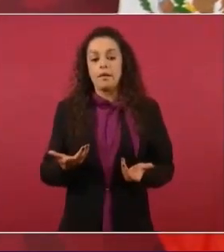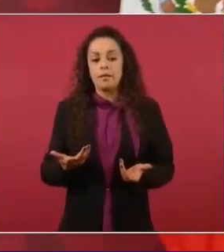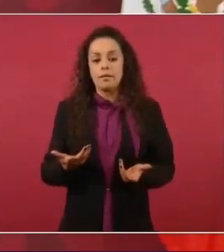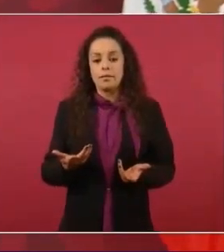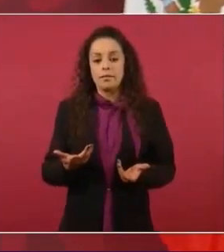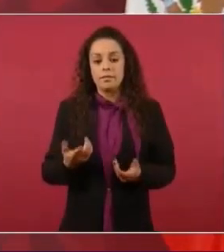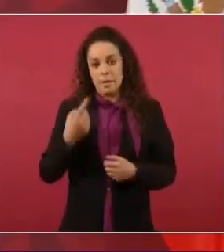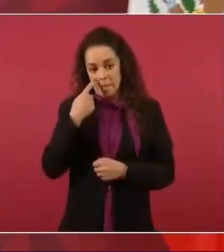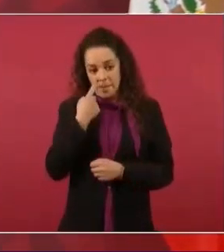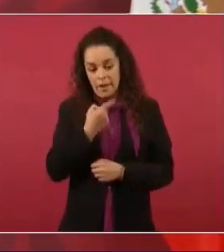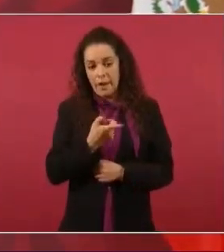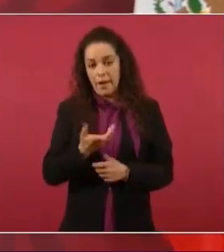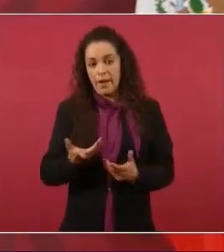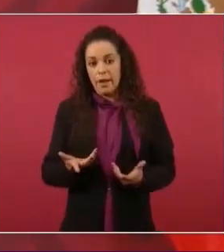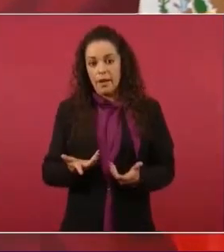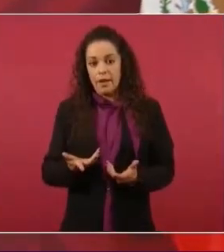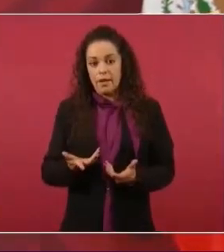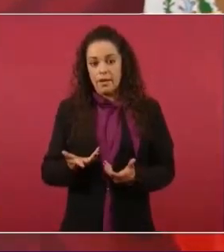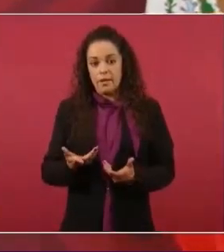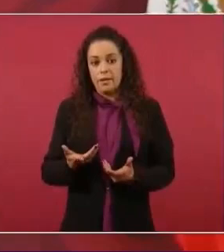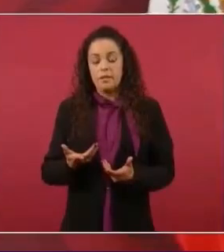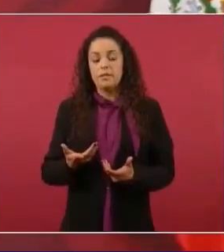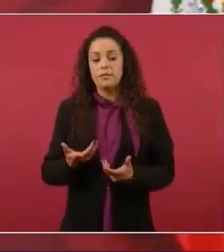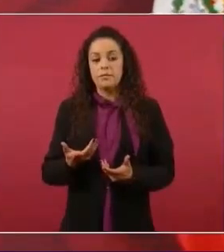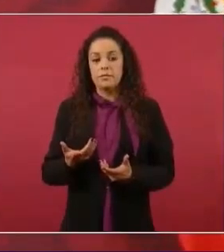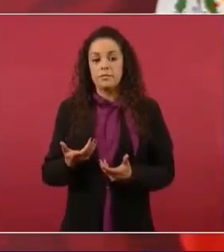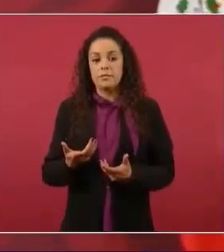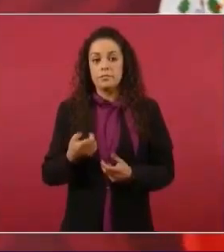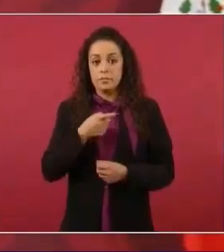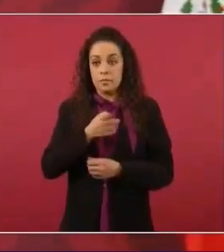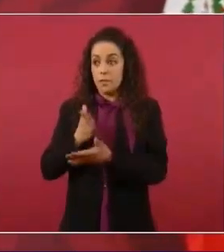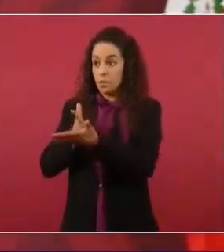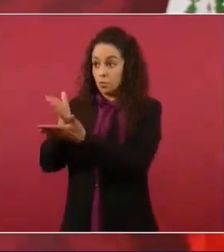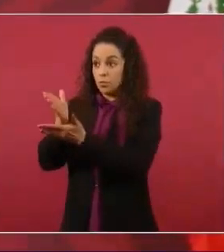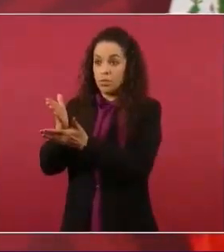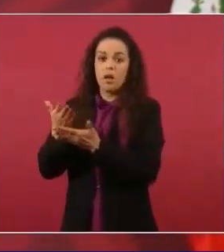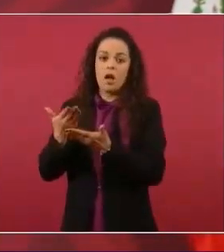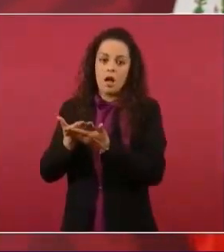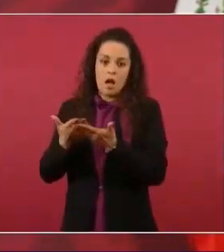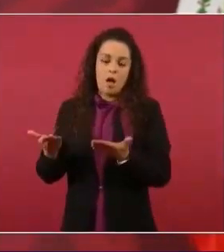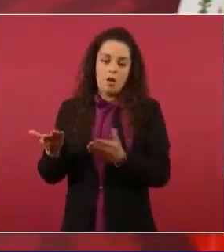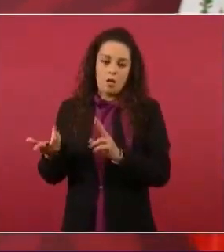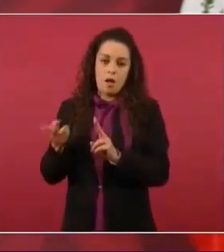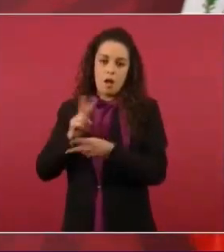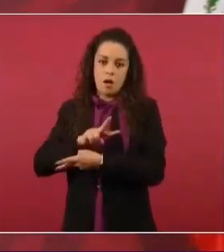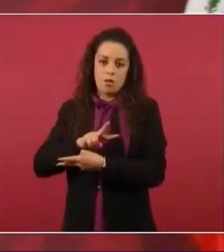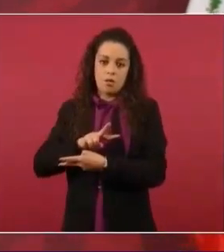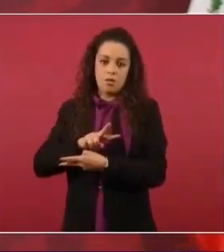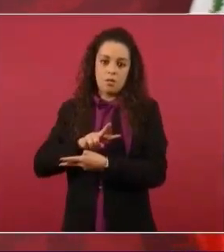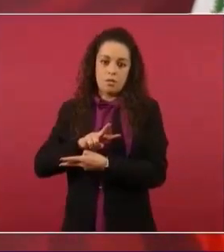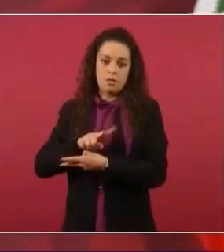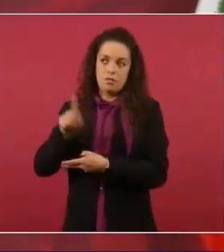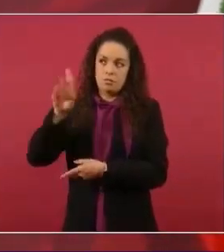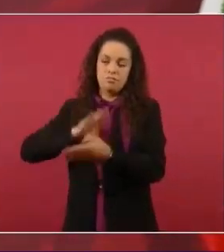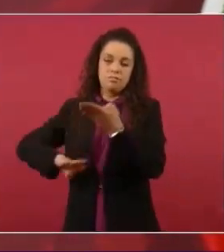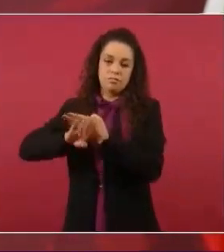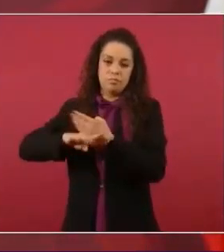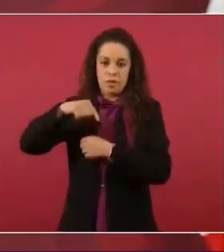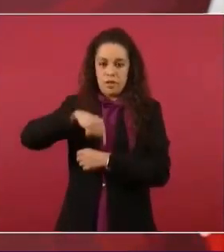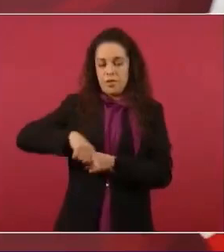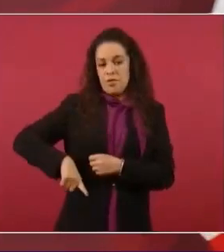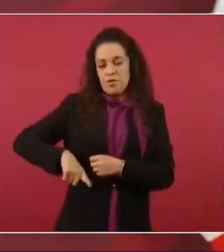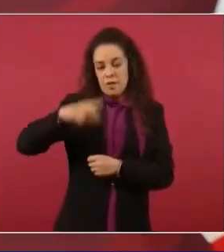como excusa en contra del gobierno de México,